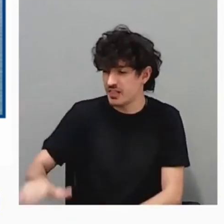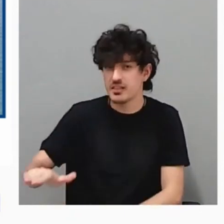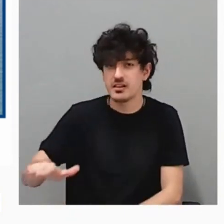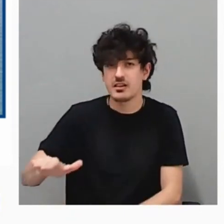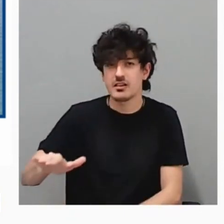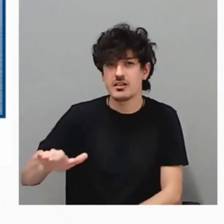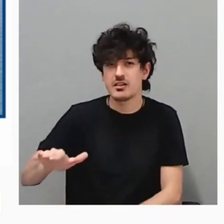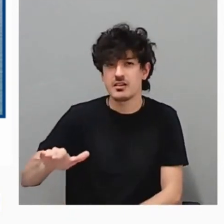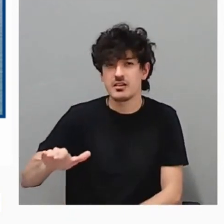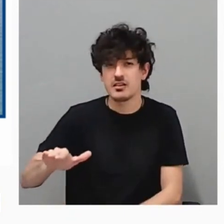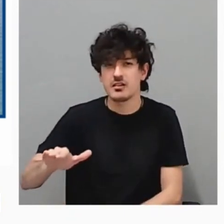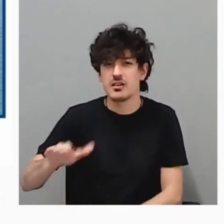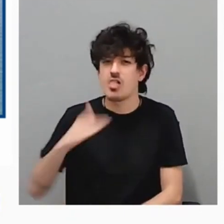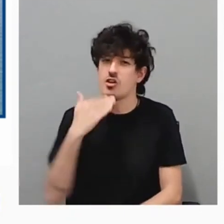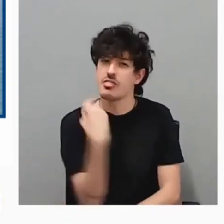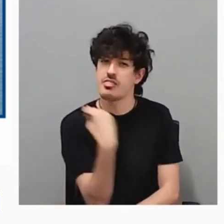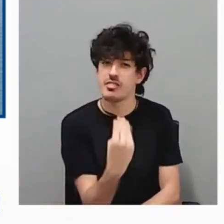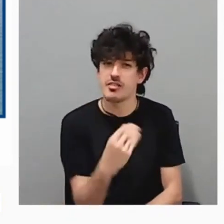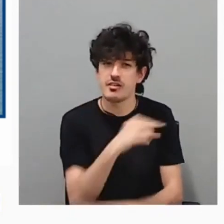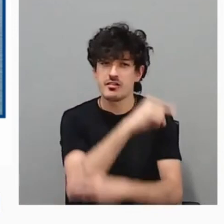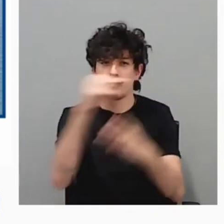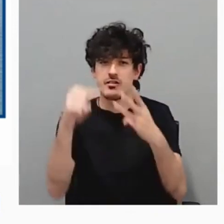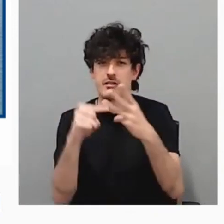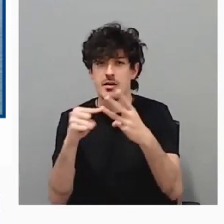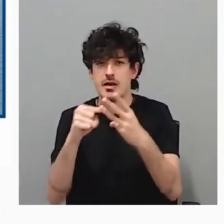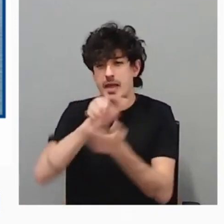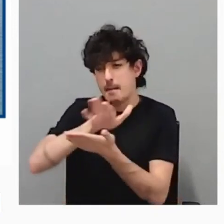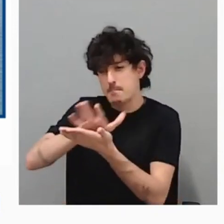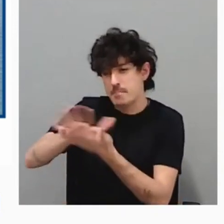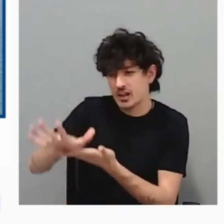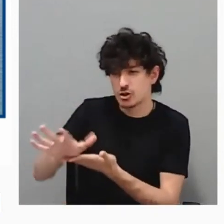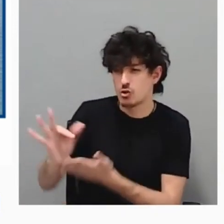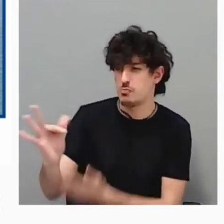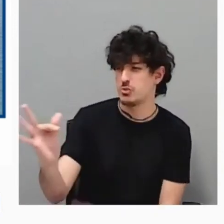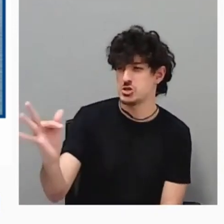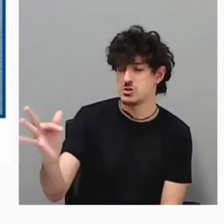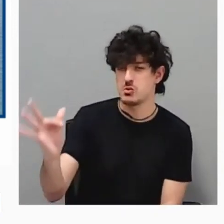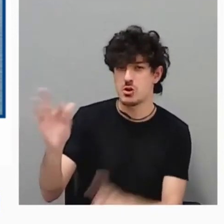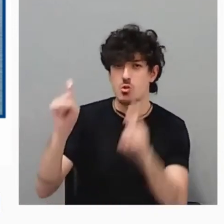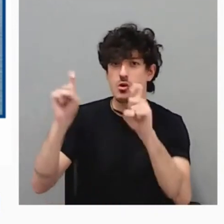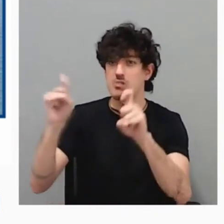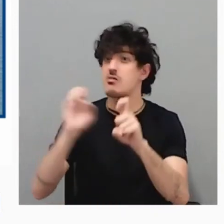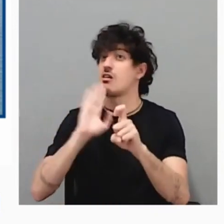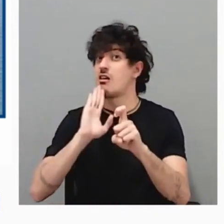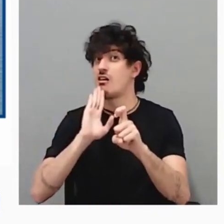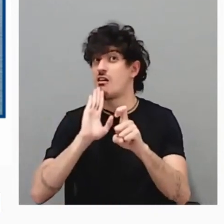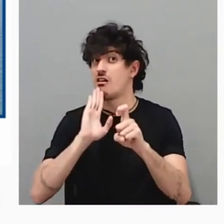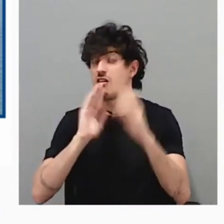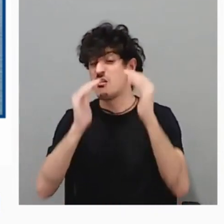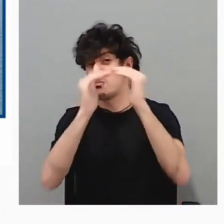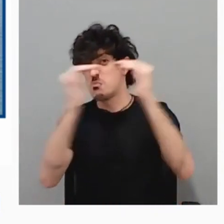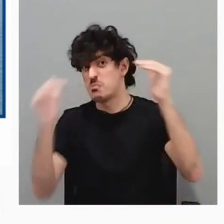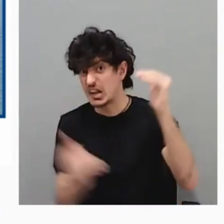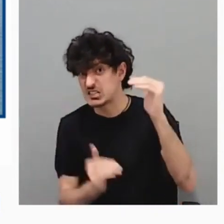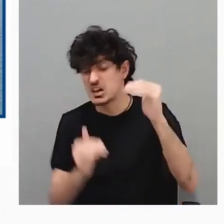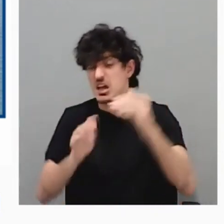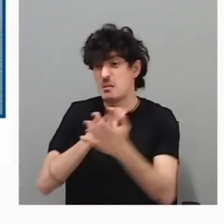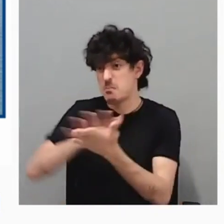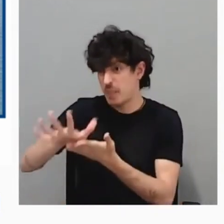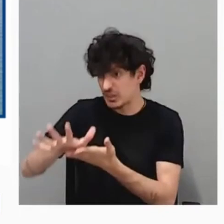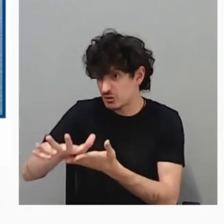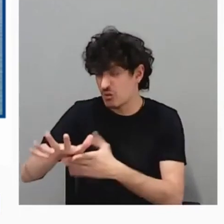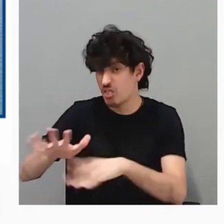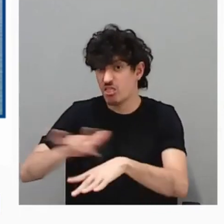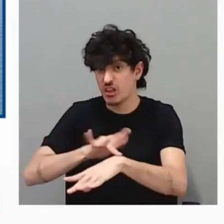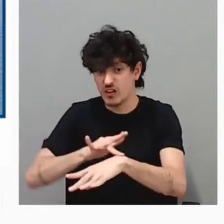el impacto positivo en la educación. Tú lo decías antes, con brecha, con impacto digital. Y estos 2 compañeros de mesa